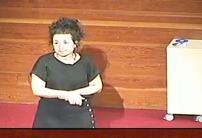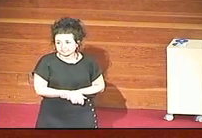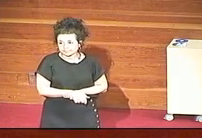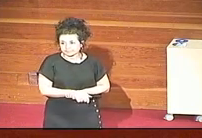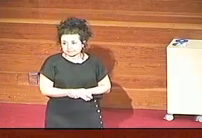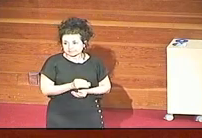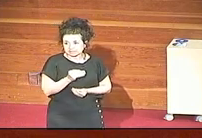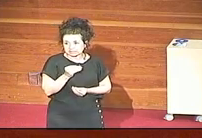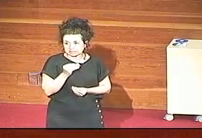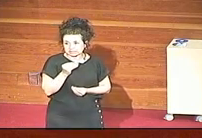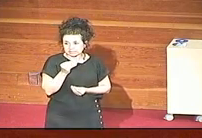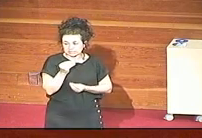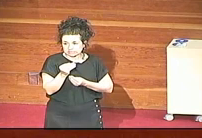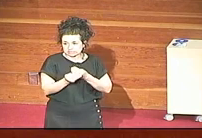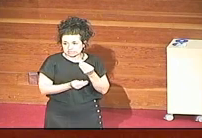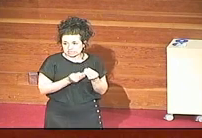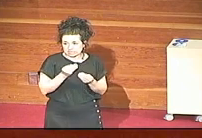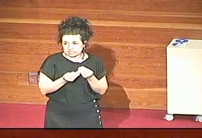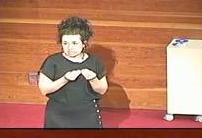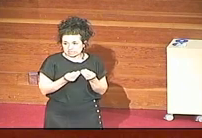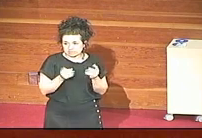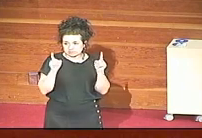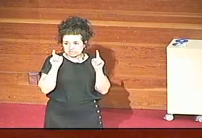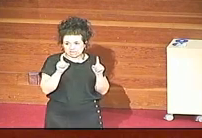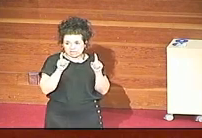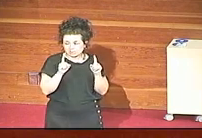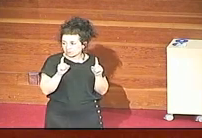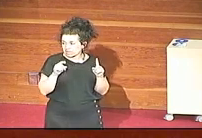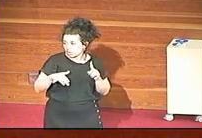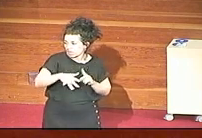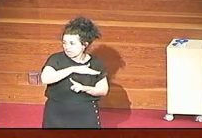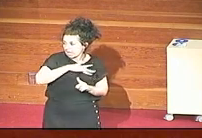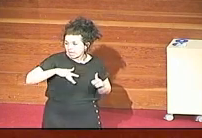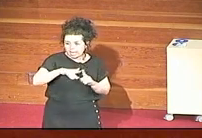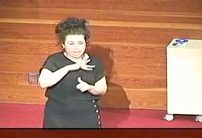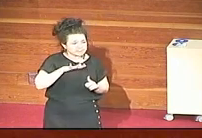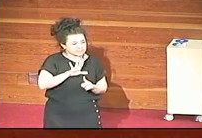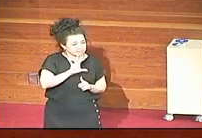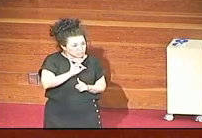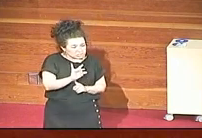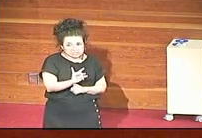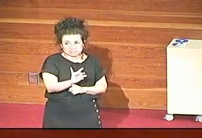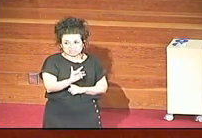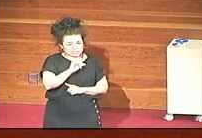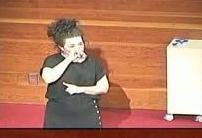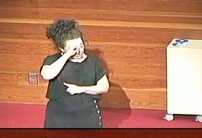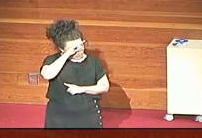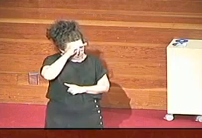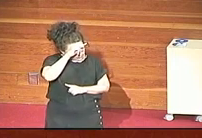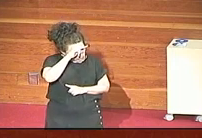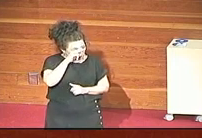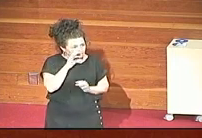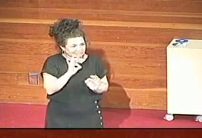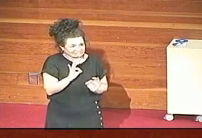esa parte de educación ambiental pero sí nos preocupa especialmente los jóvenes porque estamos